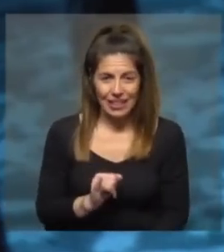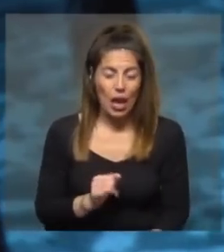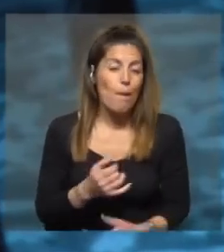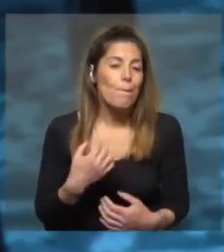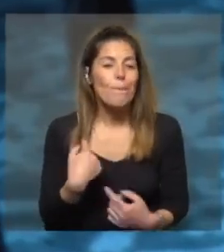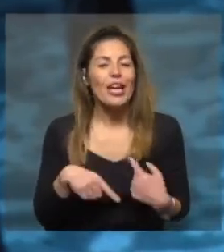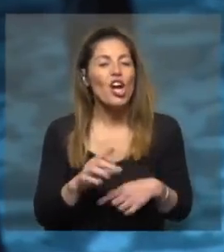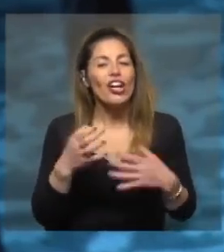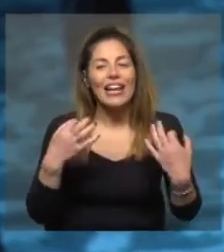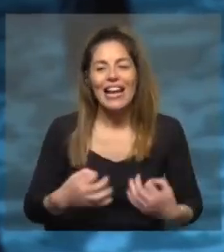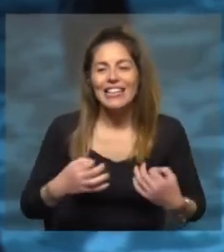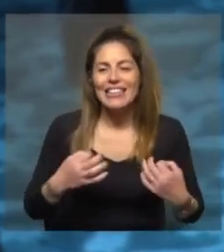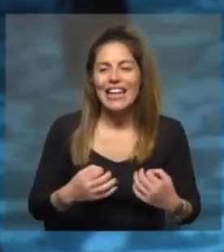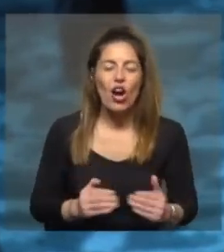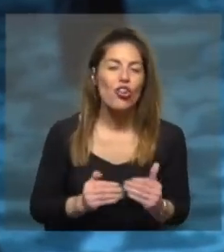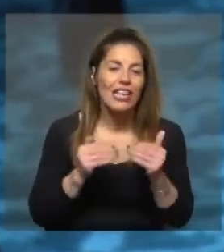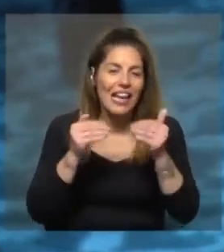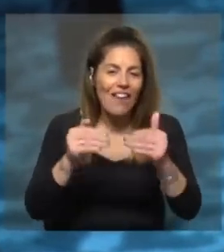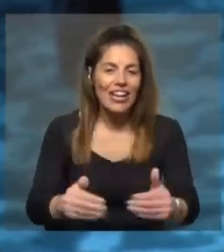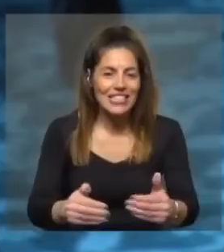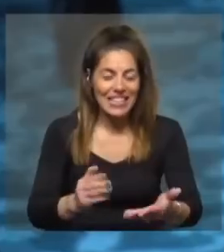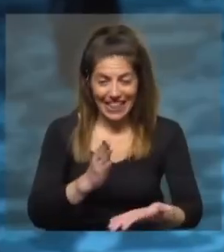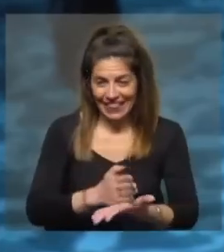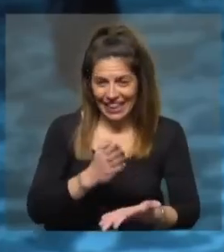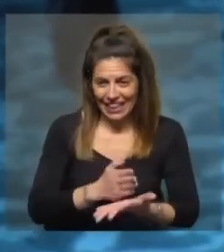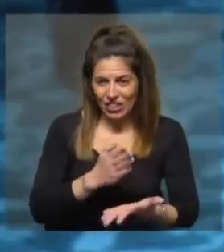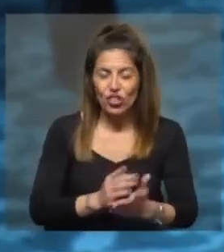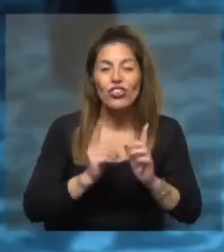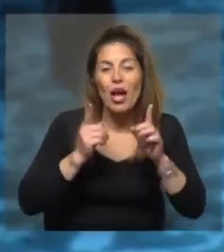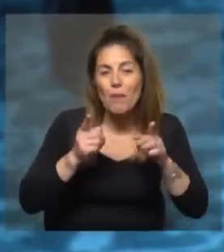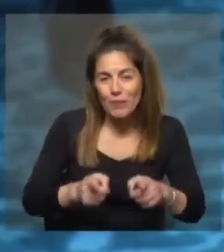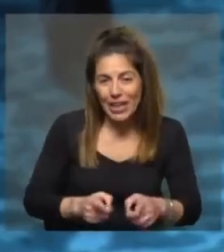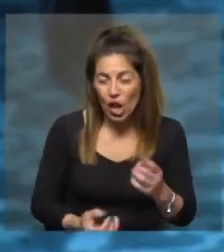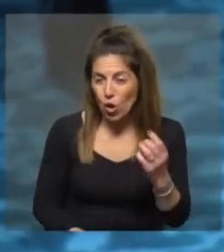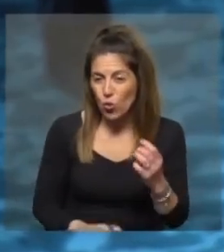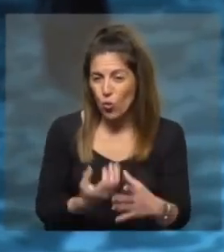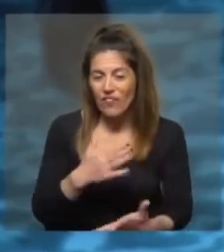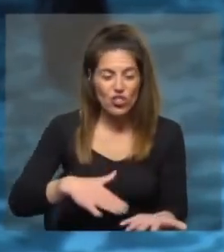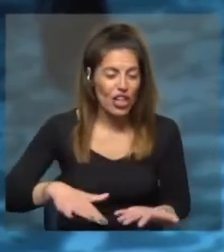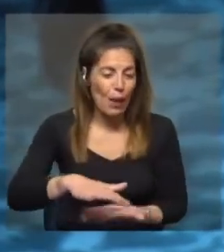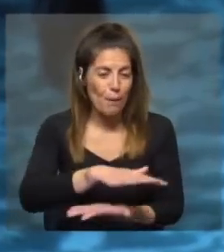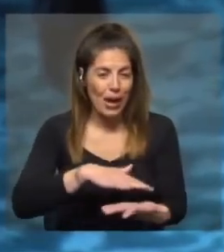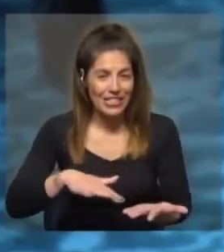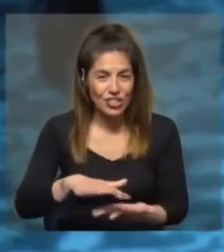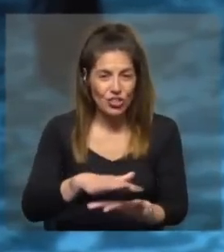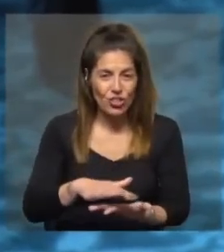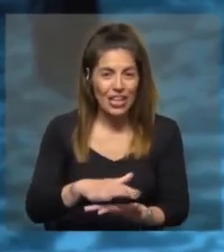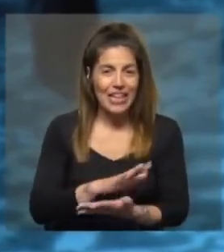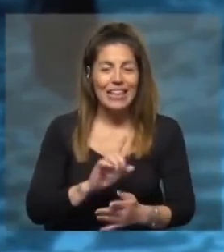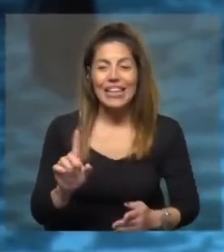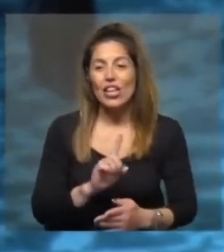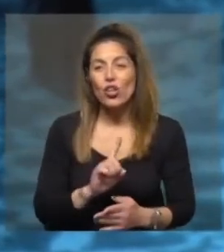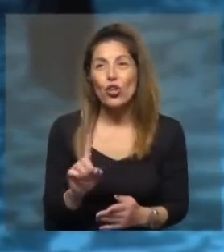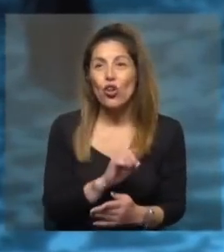en realidad con El Avance en la agenda de derechos también hay nuevos espacios y nuevos lugares que no